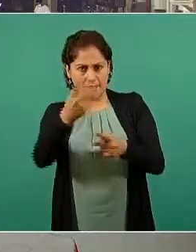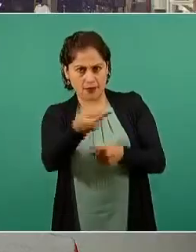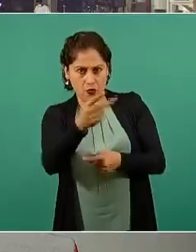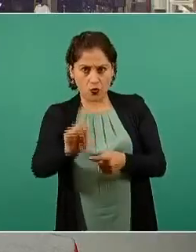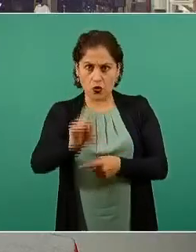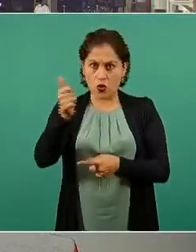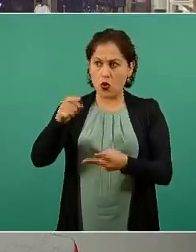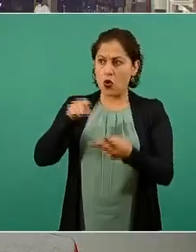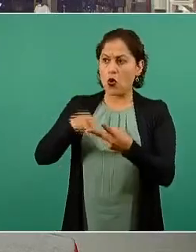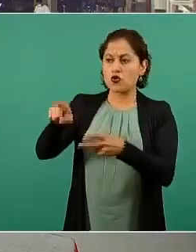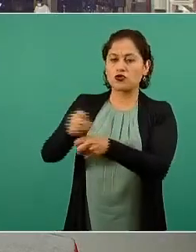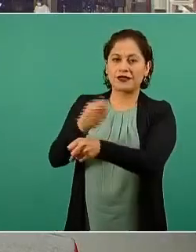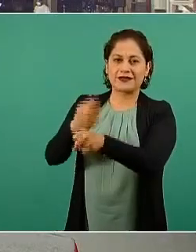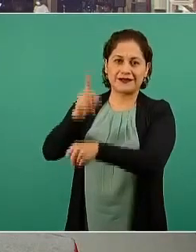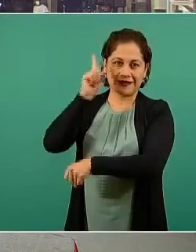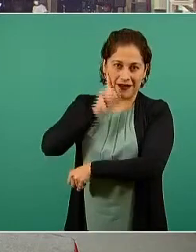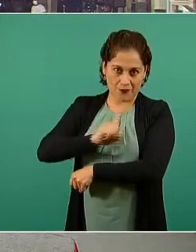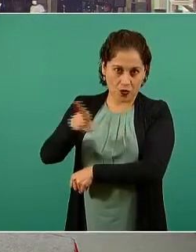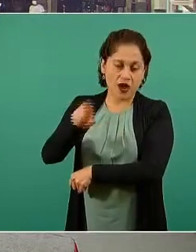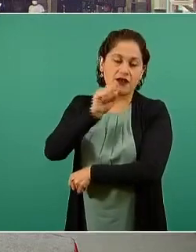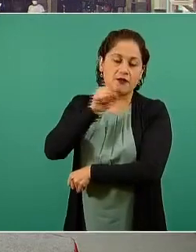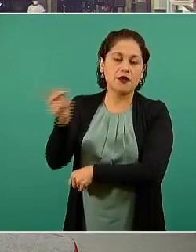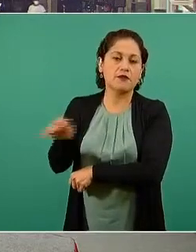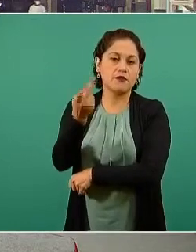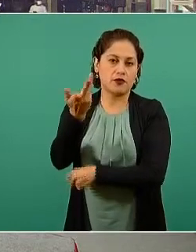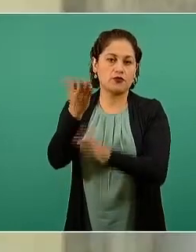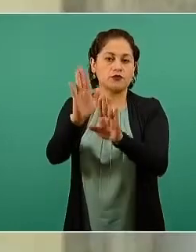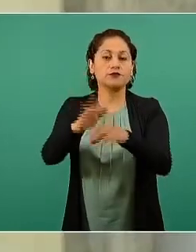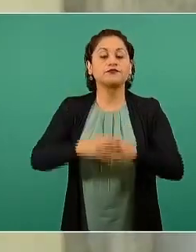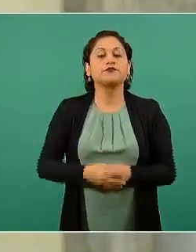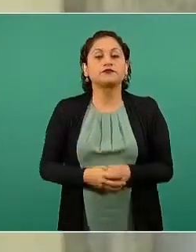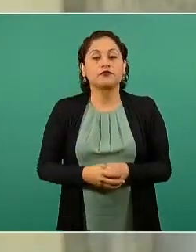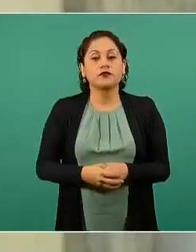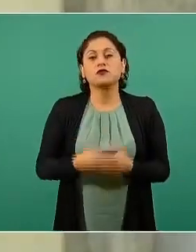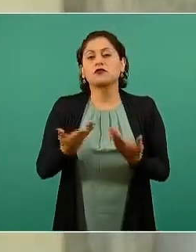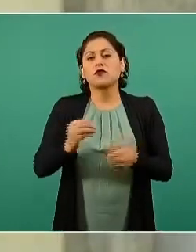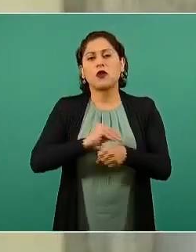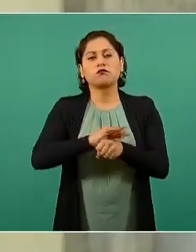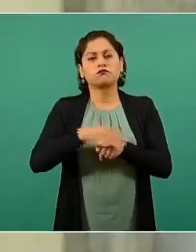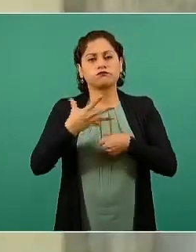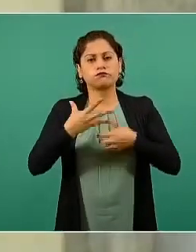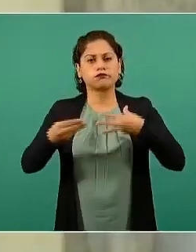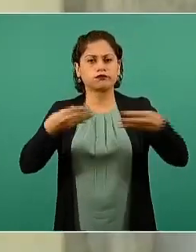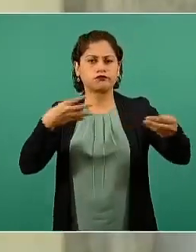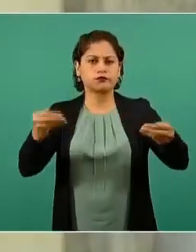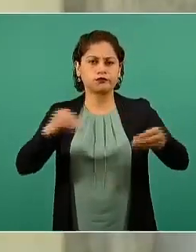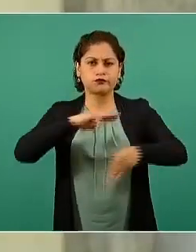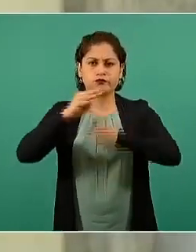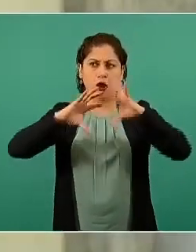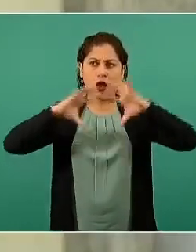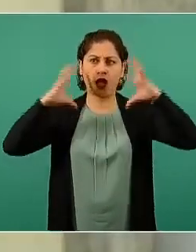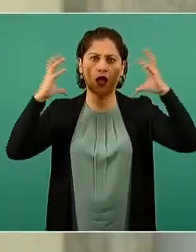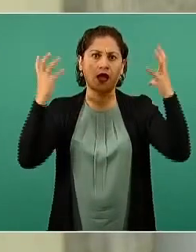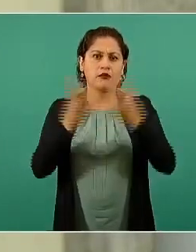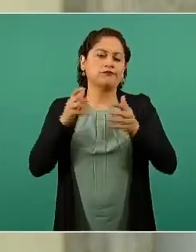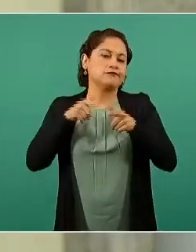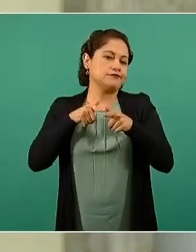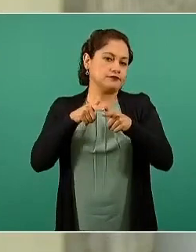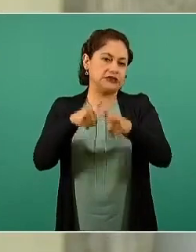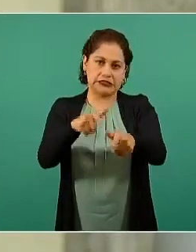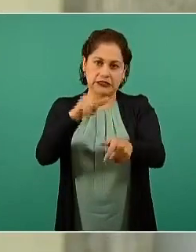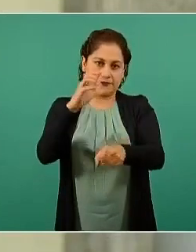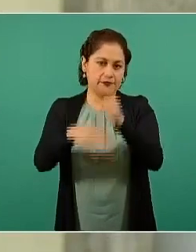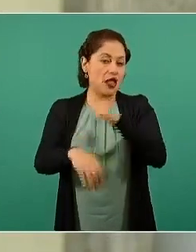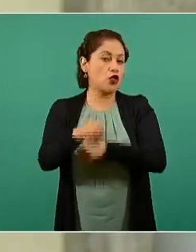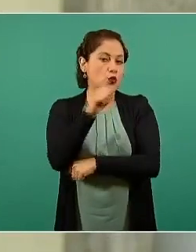ministra Carla Bisonti, si me lo permiten. Doctor, la pandemia del COVID-19 sigue azotando al mundo entero, no se ha terminado